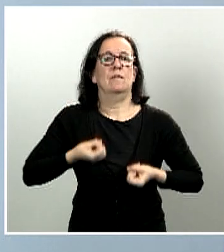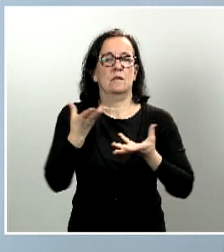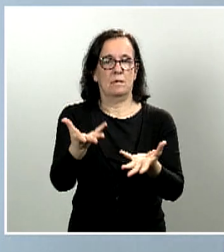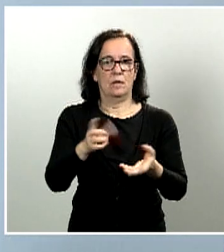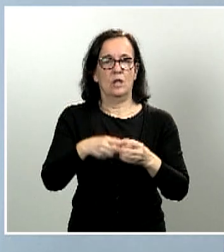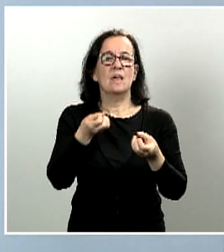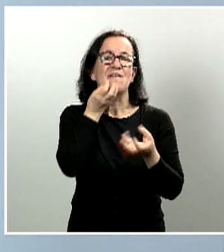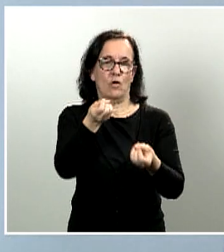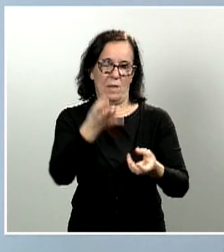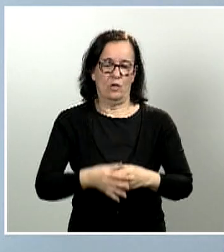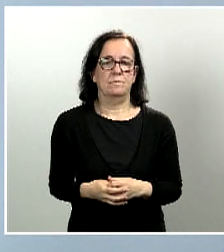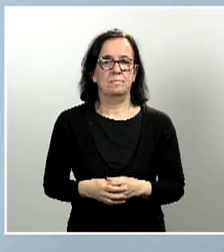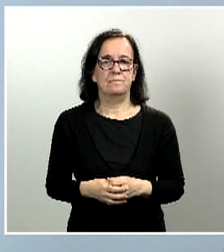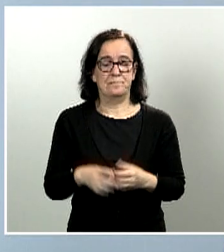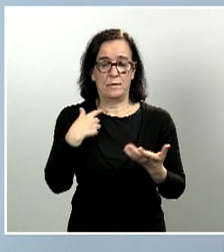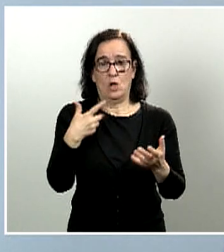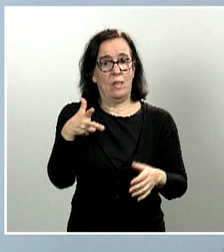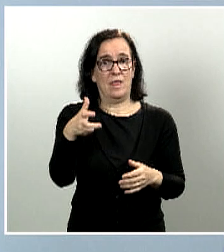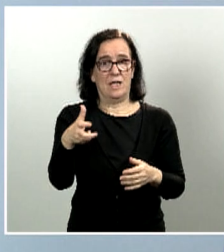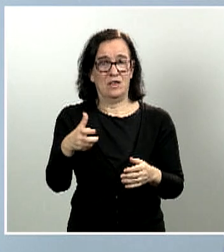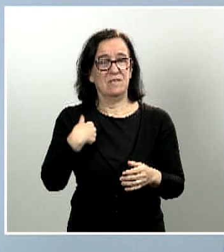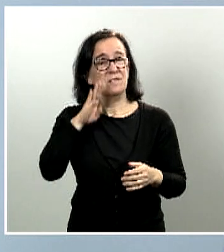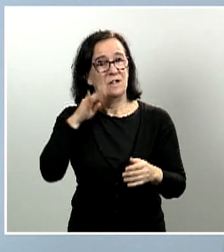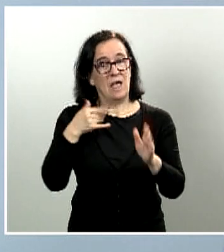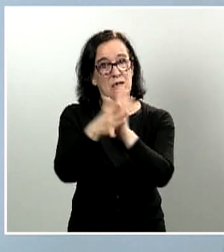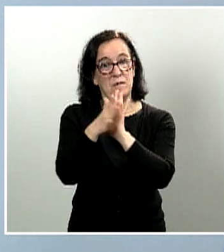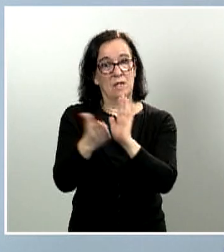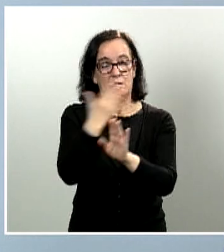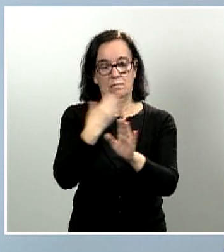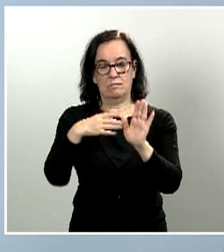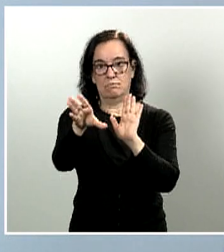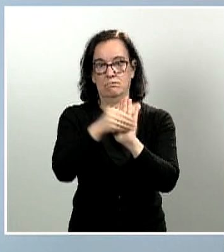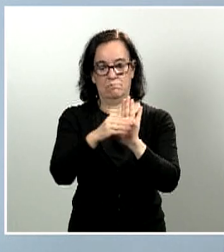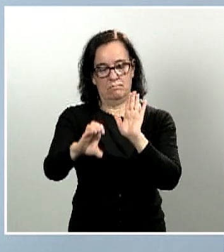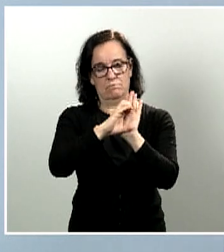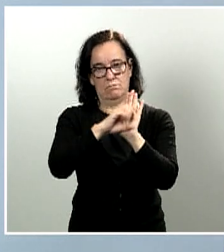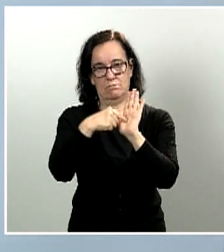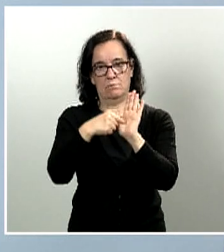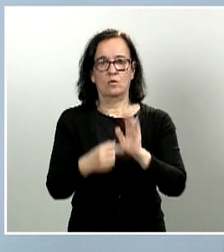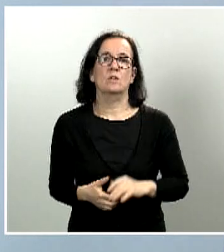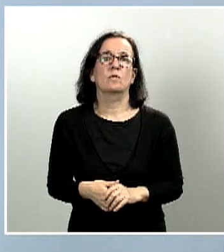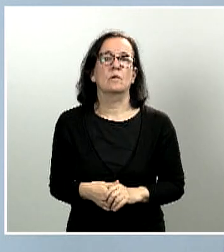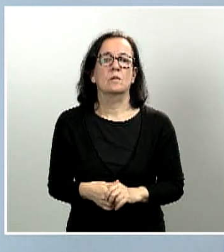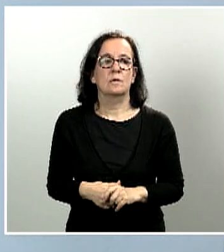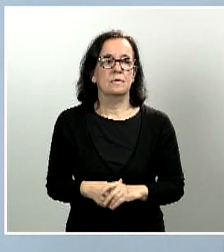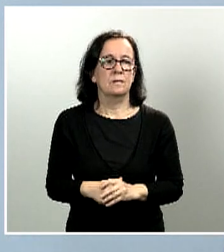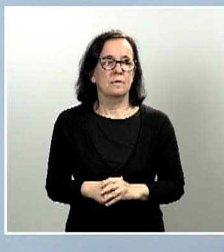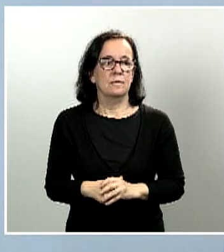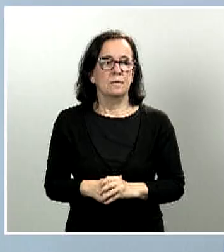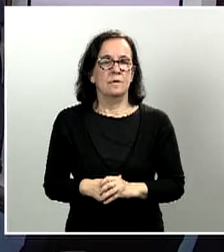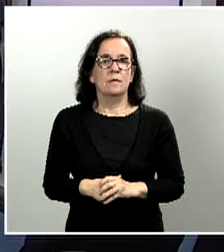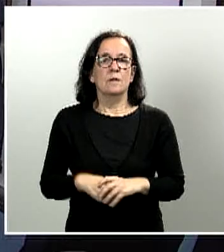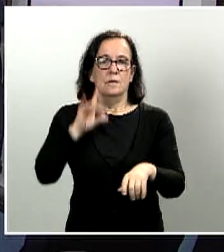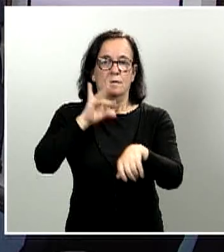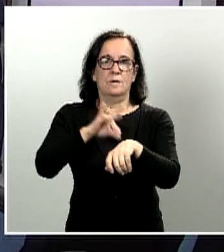información, que son los derechos que, como he dicho antes, están reconocidos en nuestra Constitución. Para el doctor